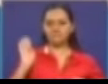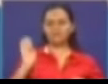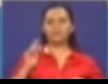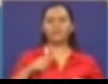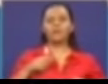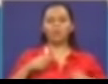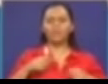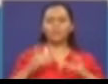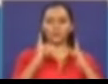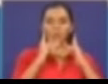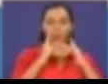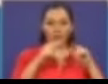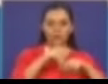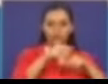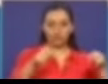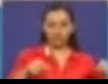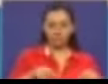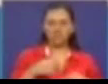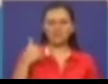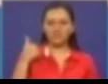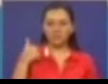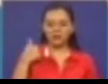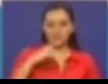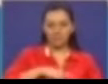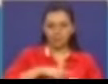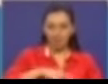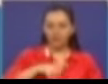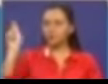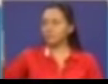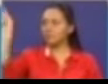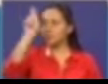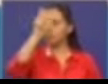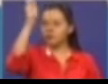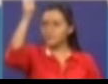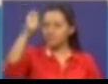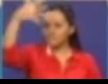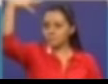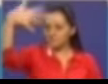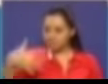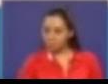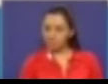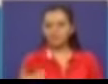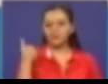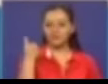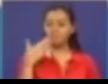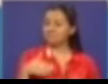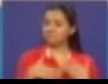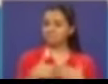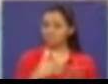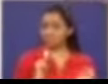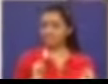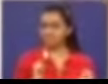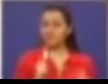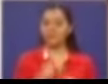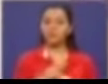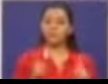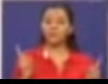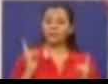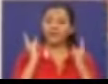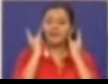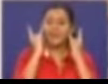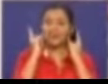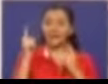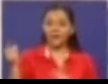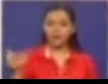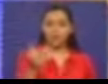baño, cortinas, persianas. Lo único que impediría que la burguesía, los que tienen plata, vayan a